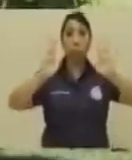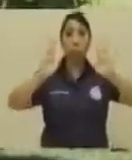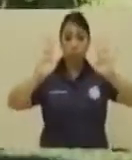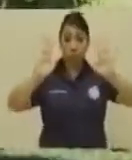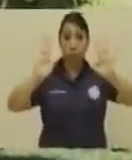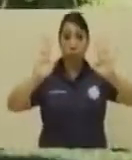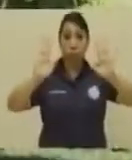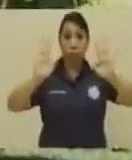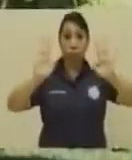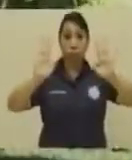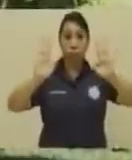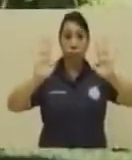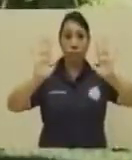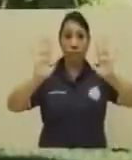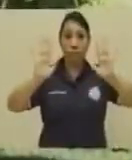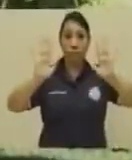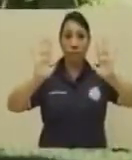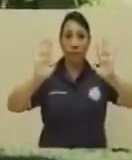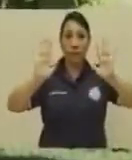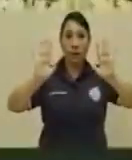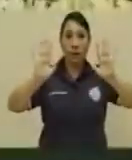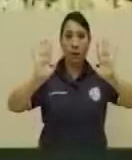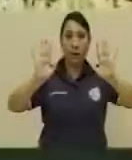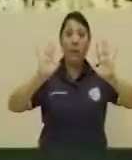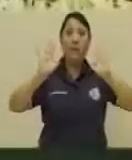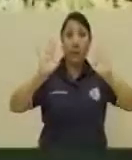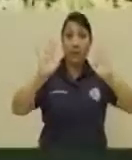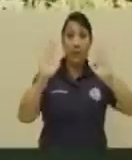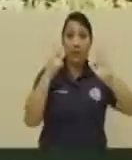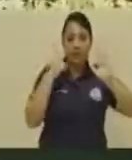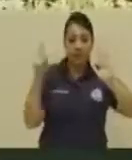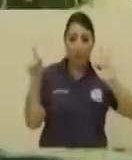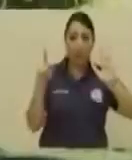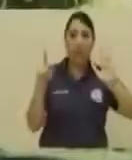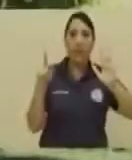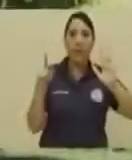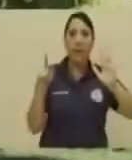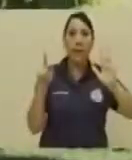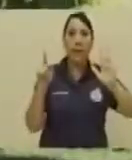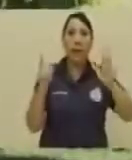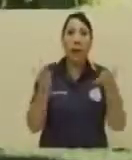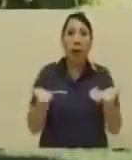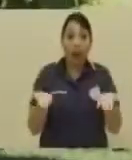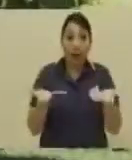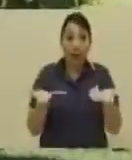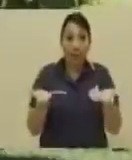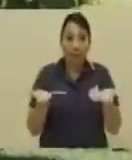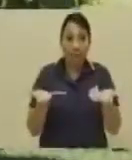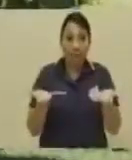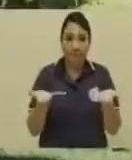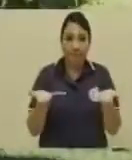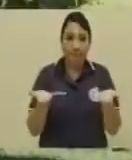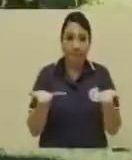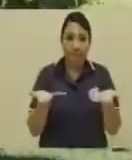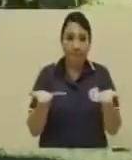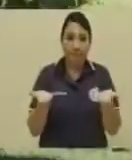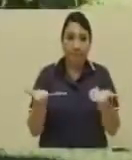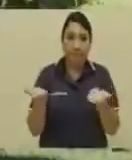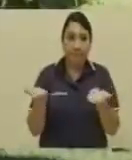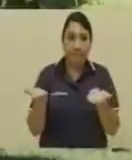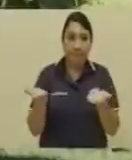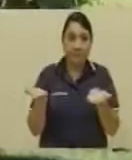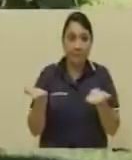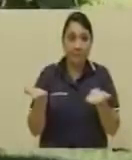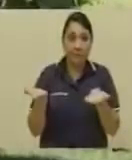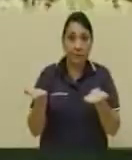vamos a posicionarlas primero de esta forma como la están viendo en su pantalla, que es teniendo las manos en palma, pero las vamos a tener